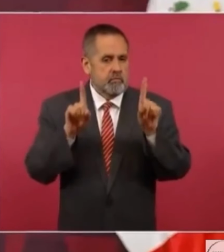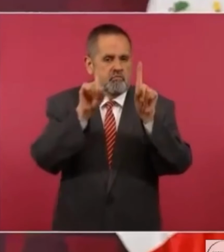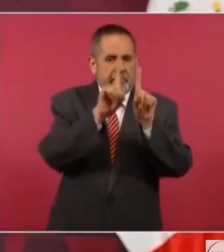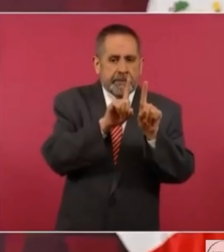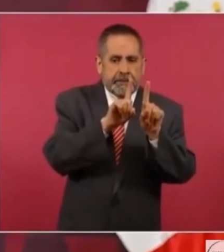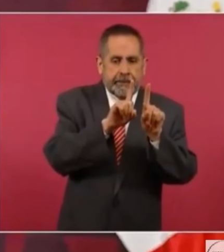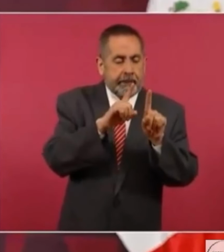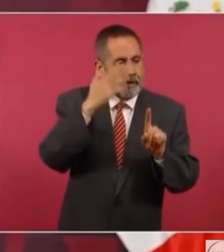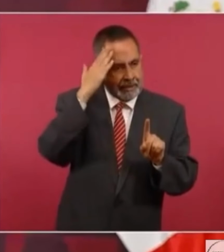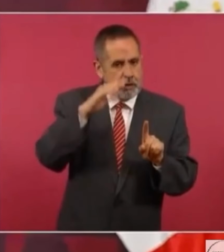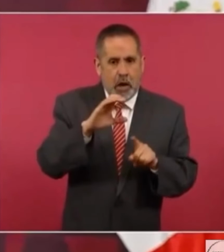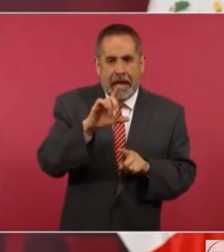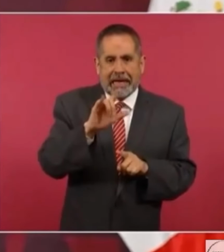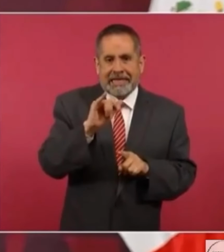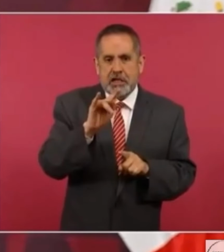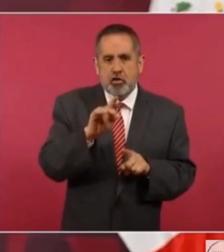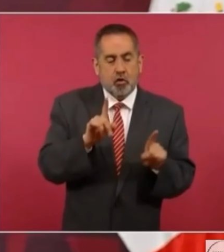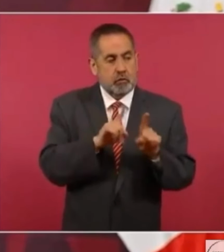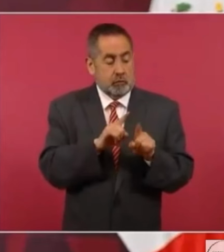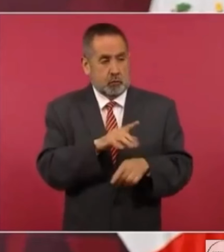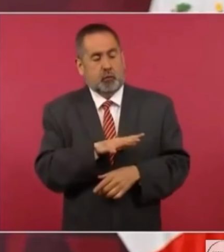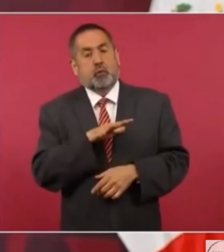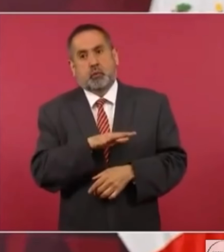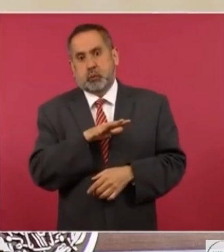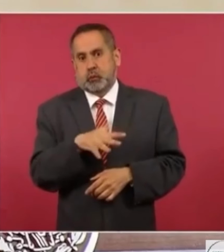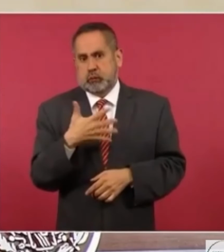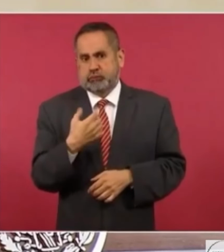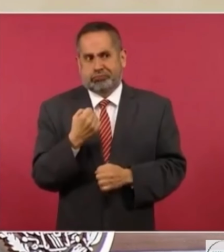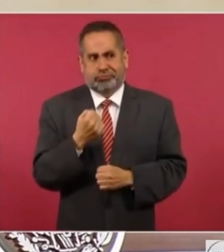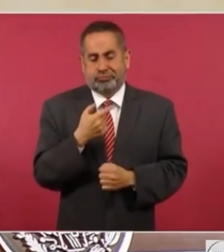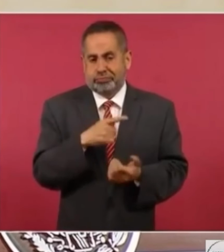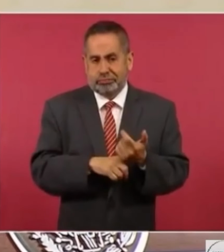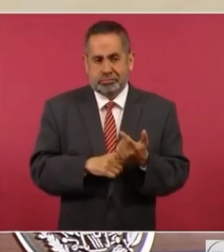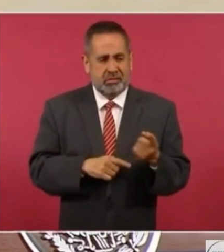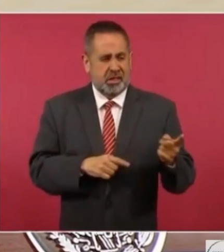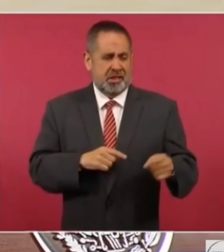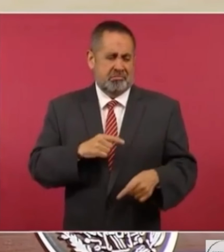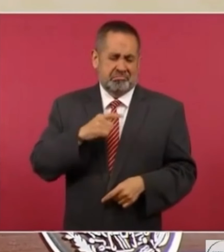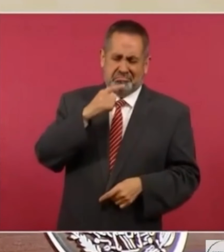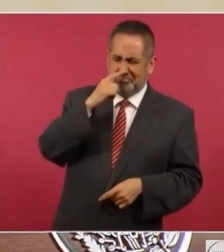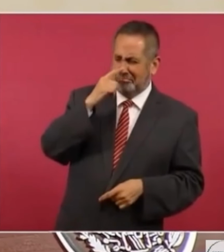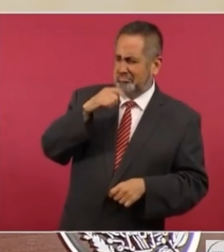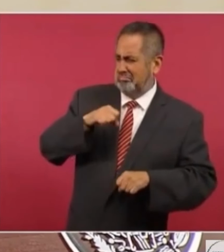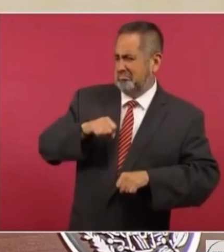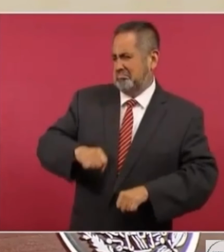señora Clinton es de una prepotencia.